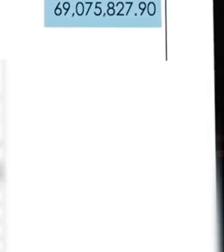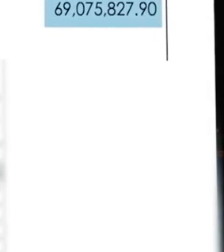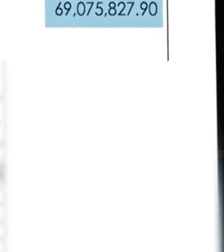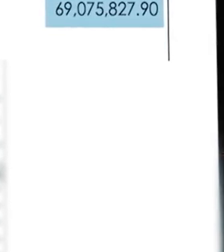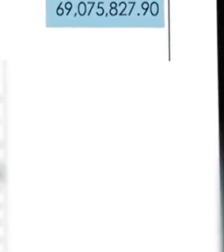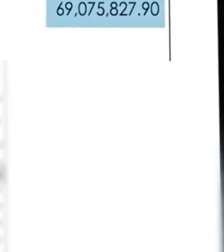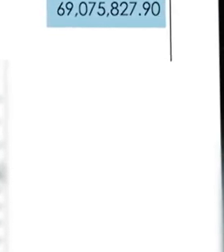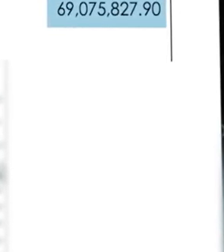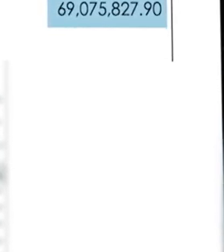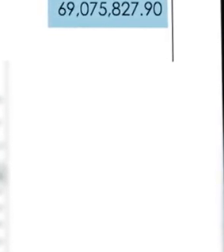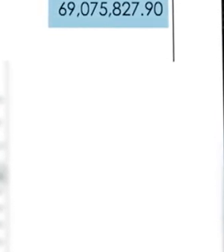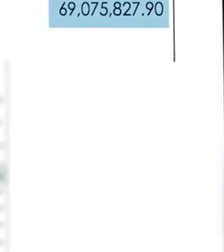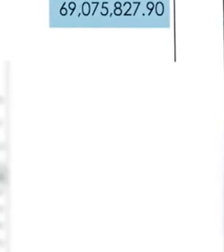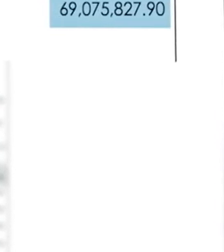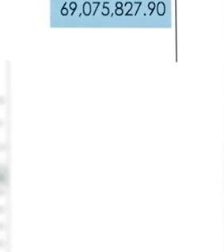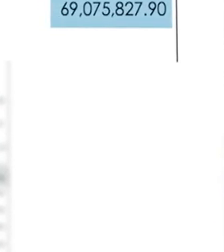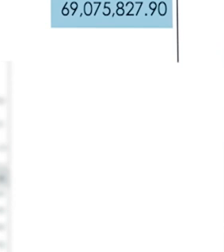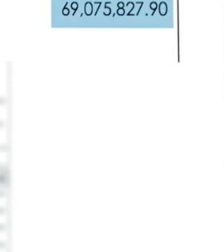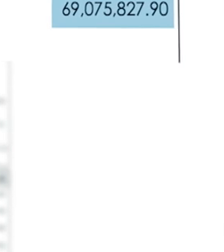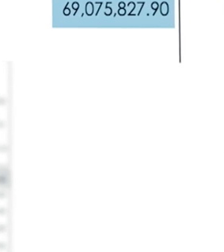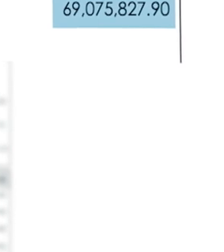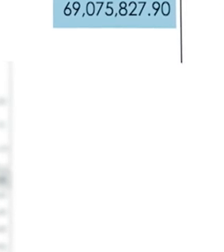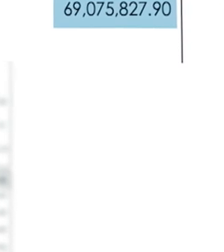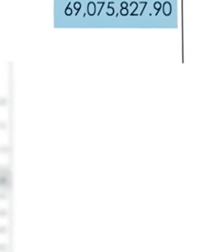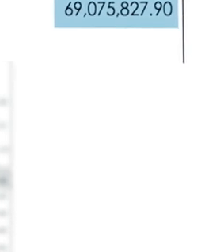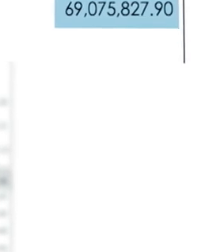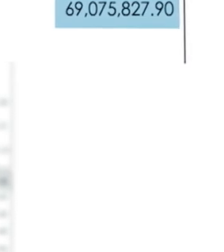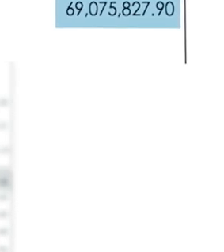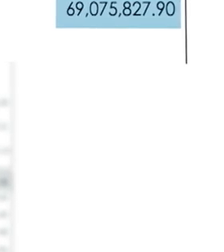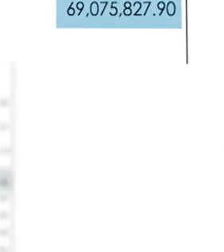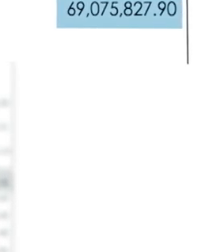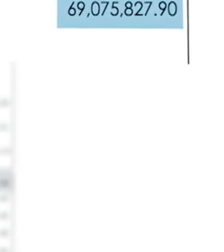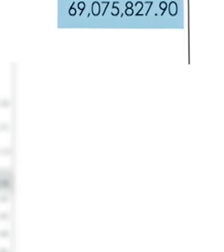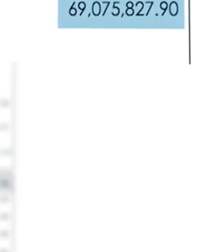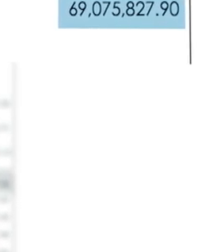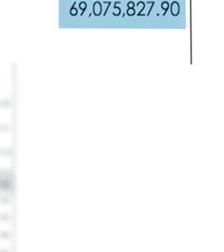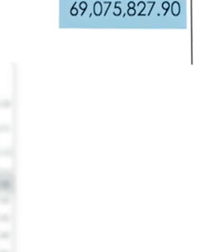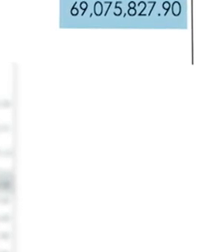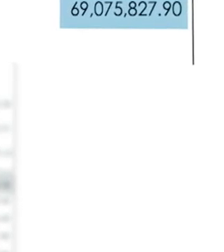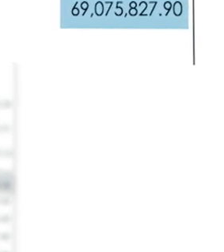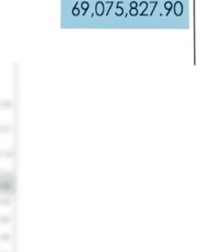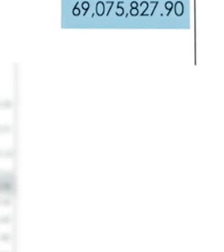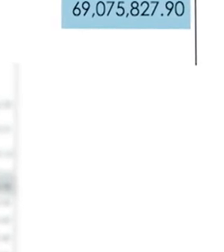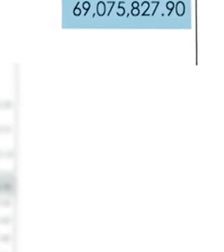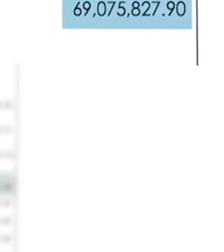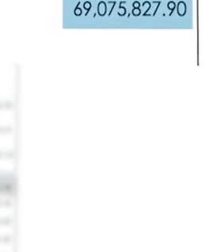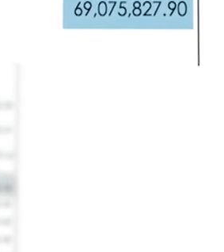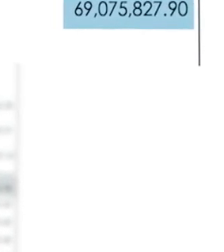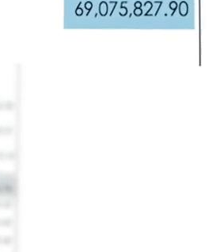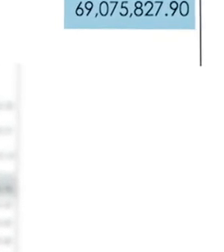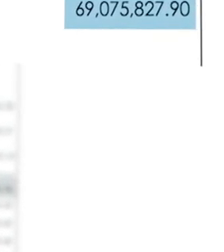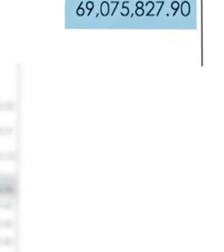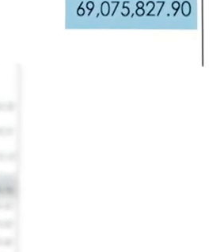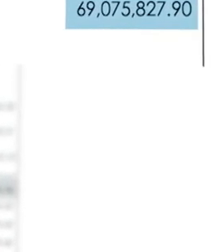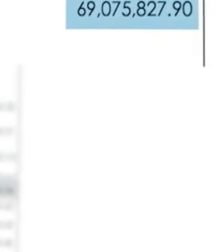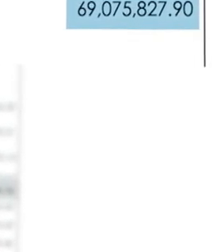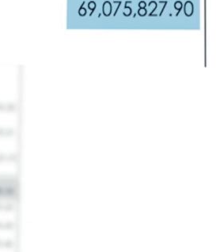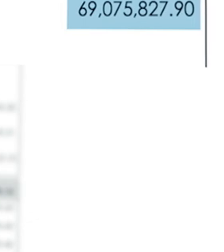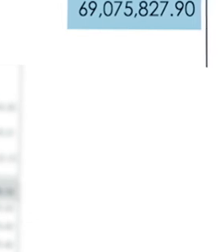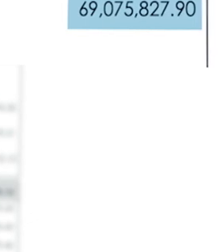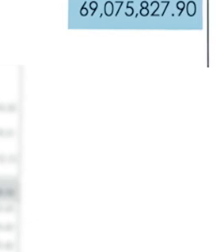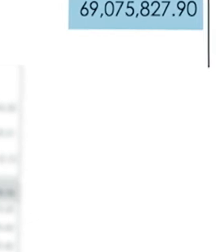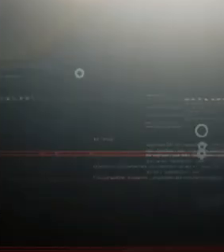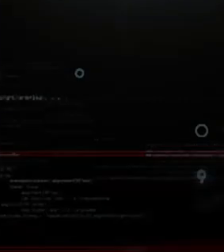69.075.827 pesos para apoyos médicos complementarios y de apoyo médico extraordinario para servidores públicos del Poder Judicial